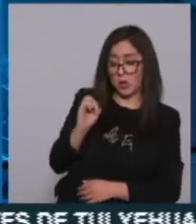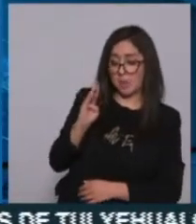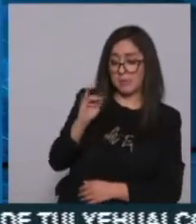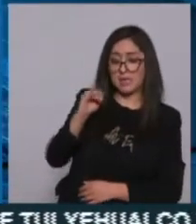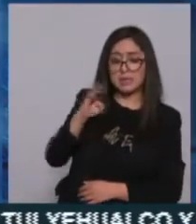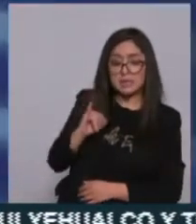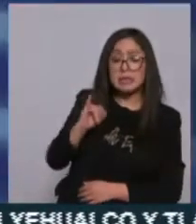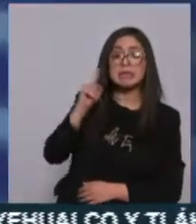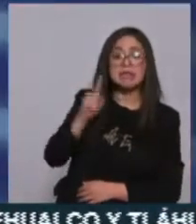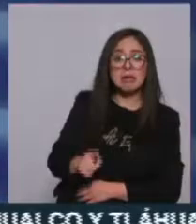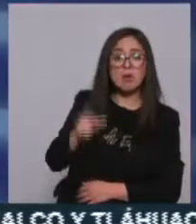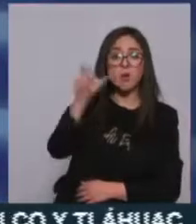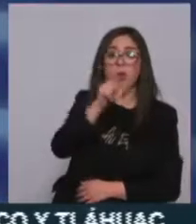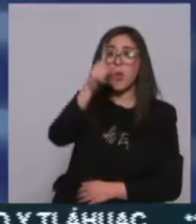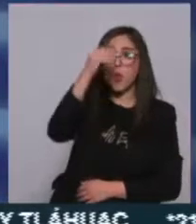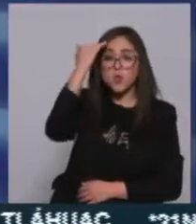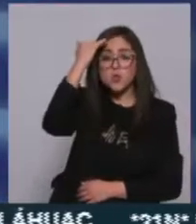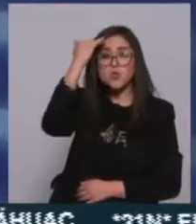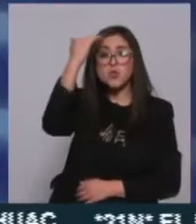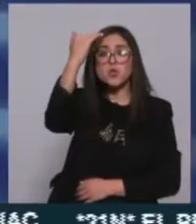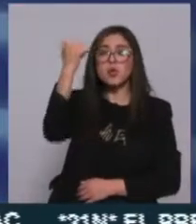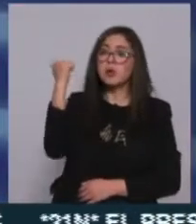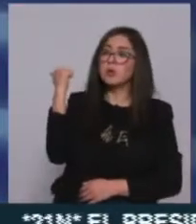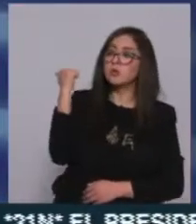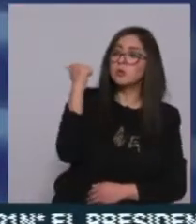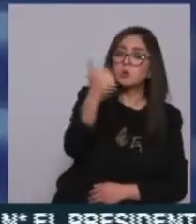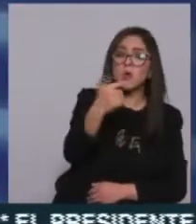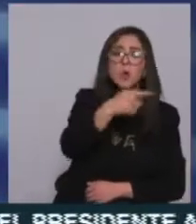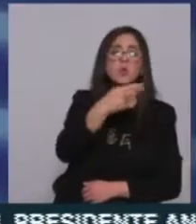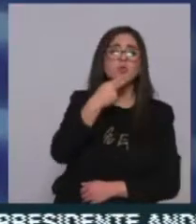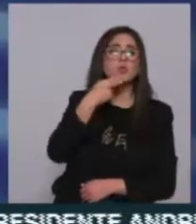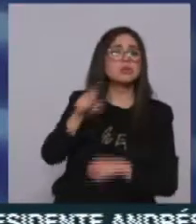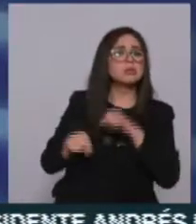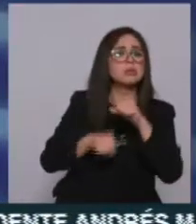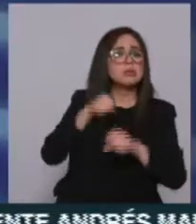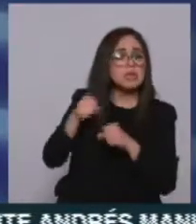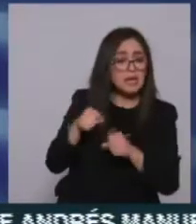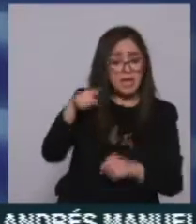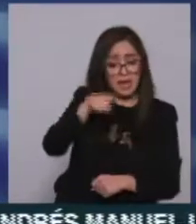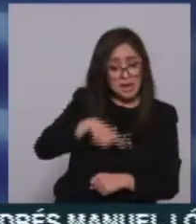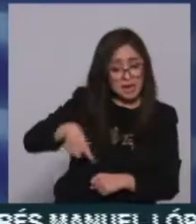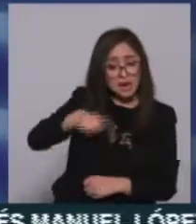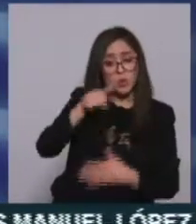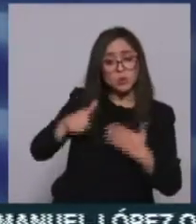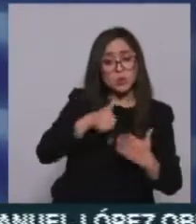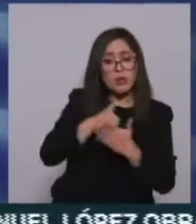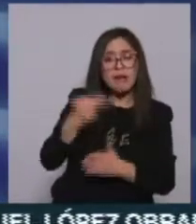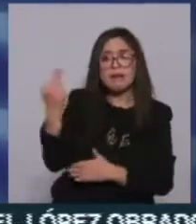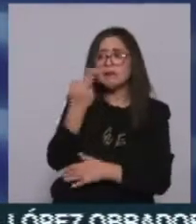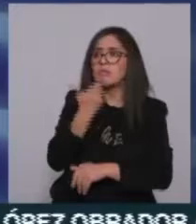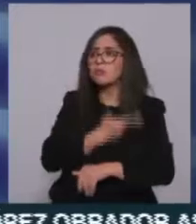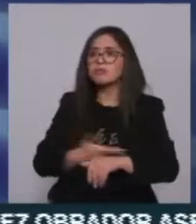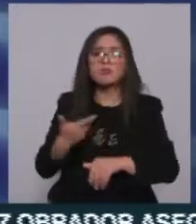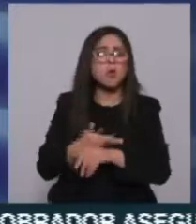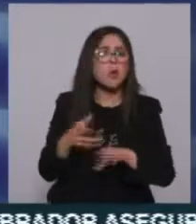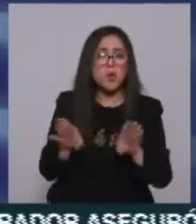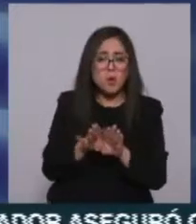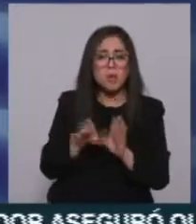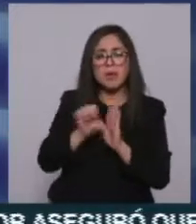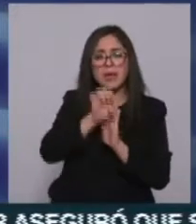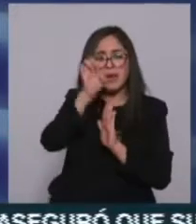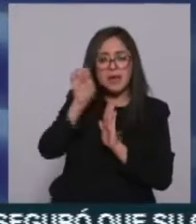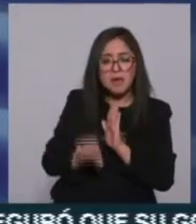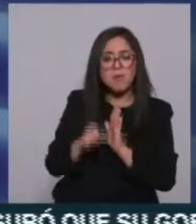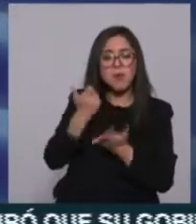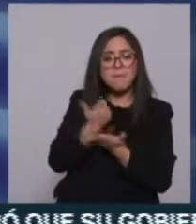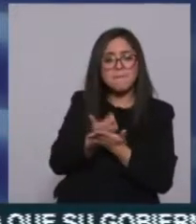largos. En toda la ciudad realmente lo que necesitamos es infraestructura. A lo mejor el costo anual es muy